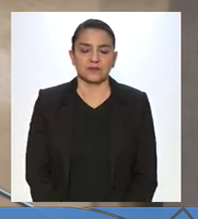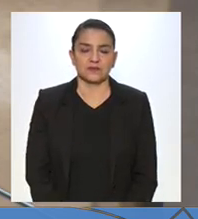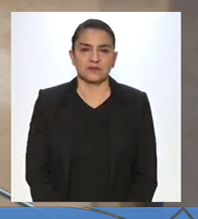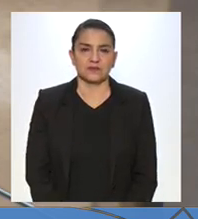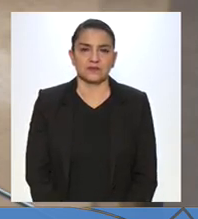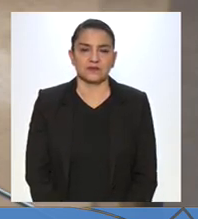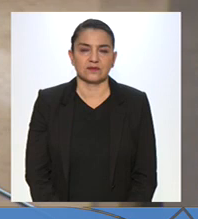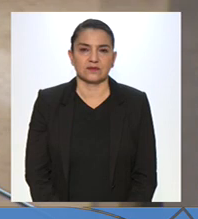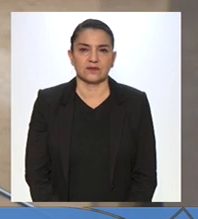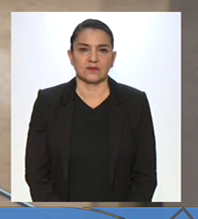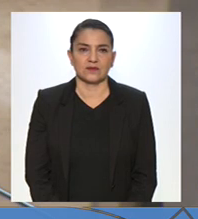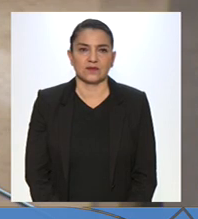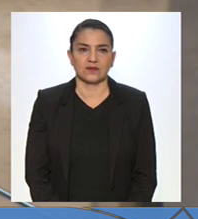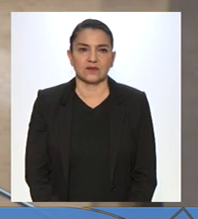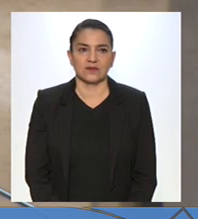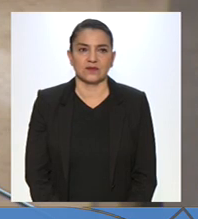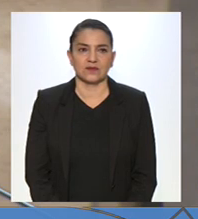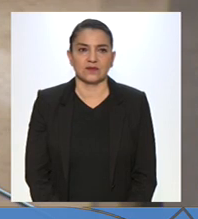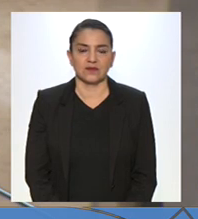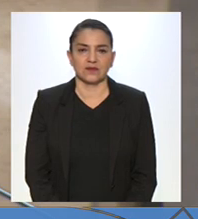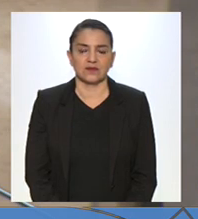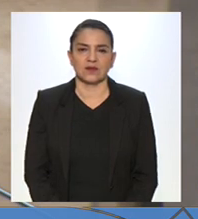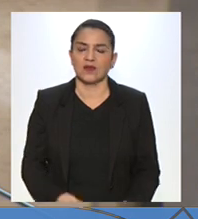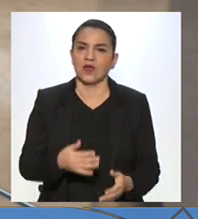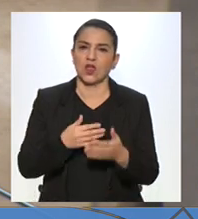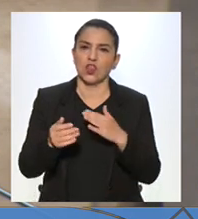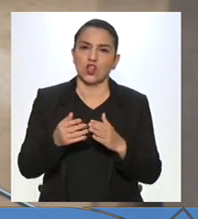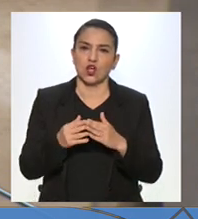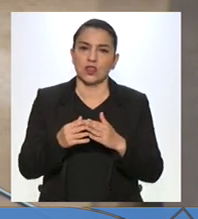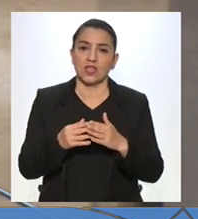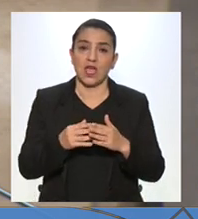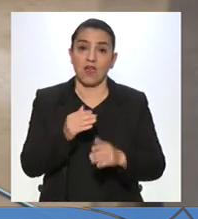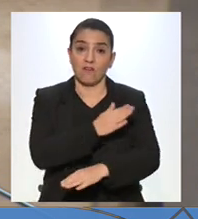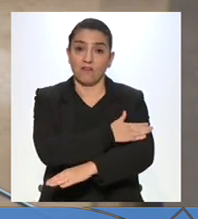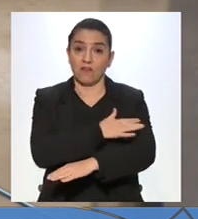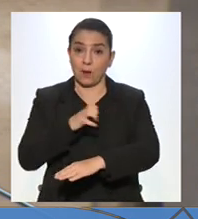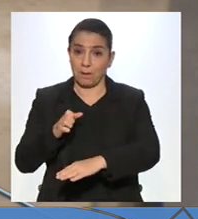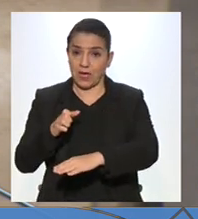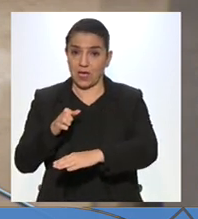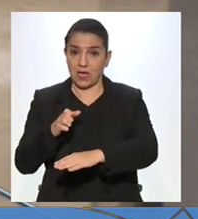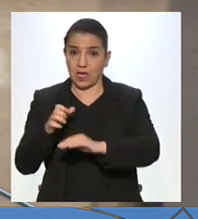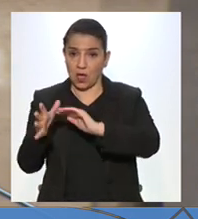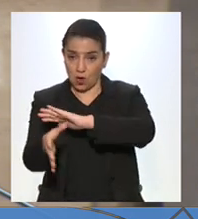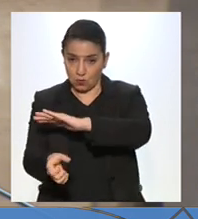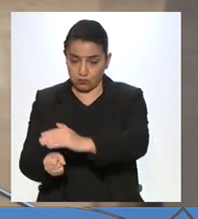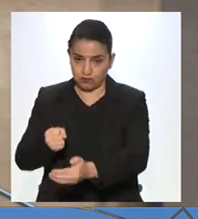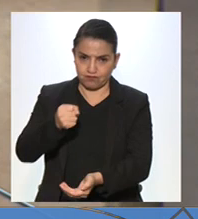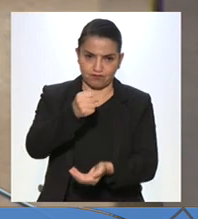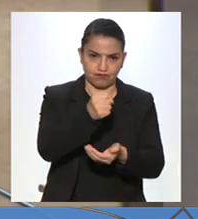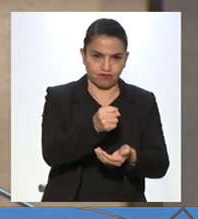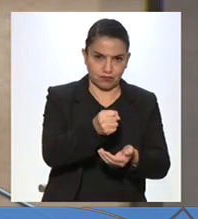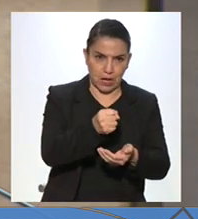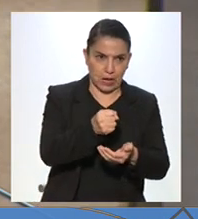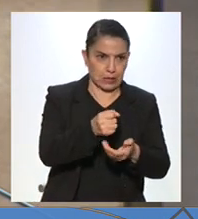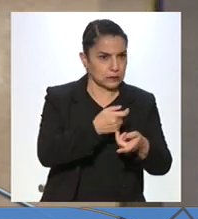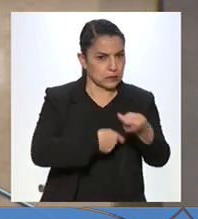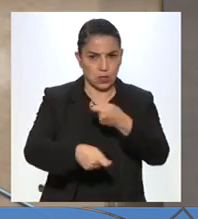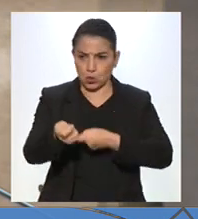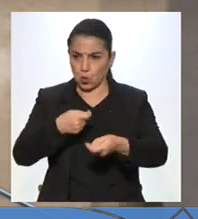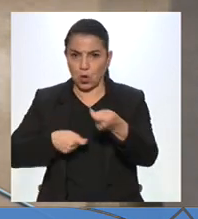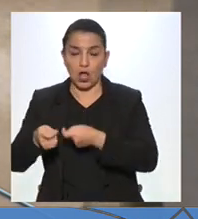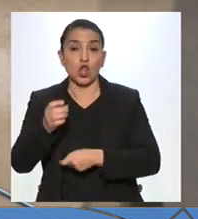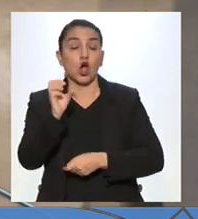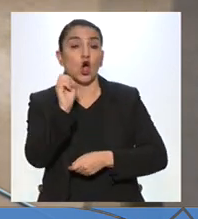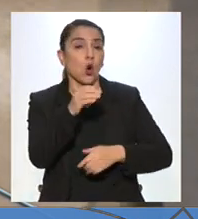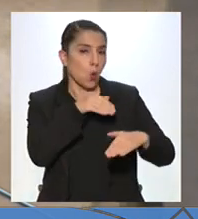Respecto de dónde están los retiros de fondos, si están circulando, están debajo del colchón, yo ya mencioné las cifras,